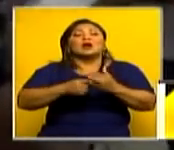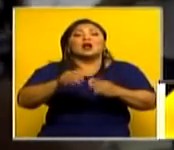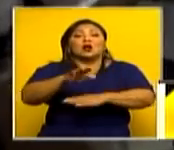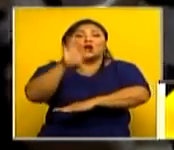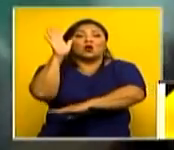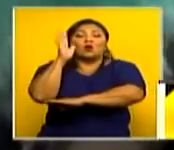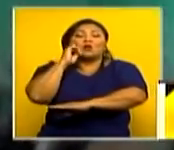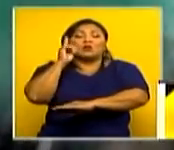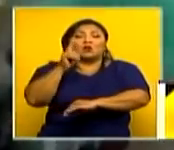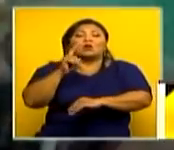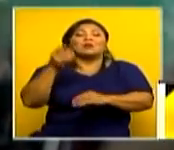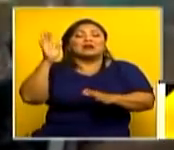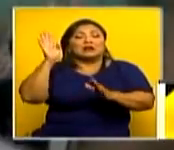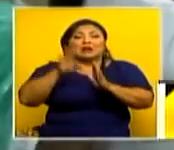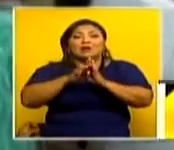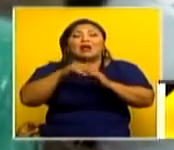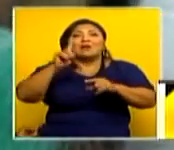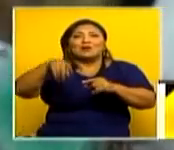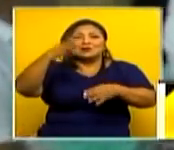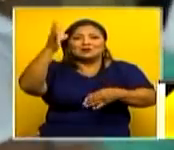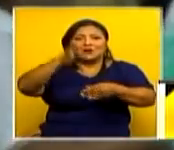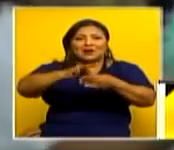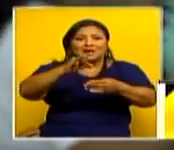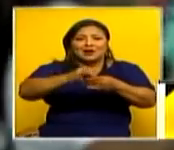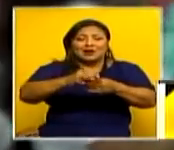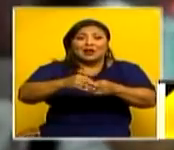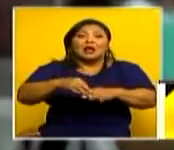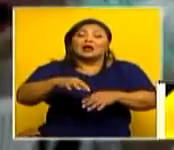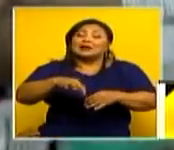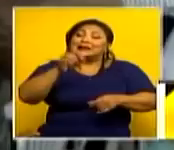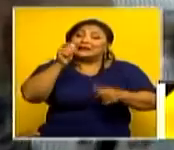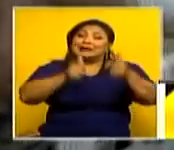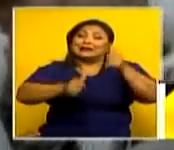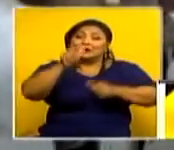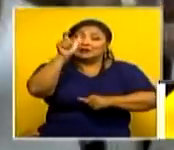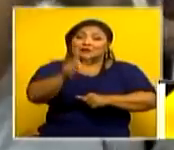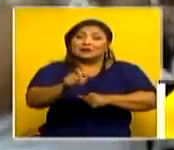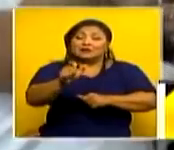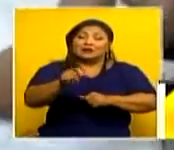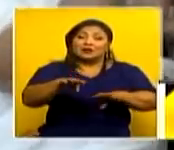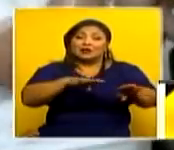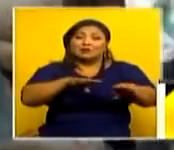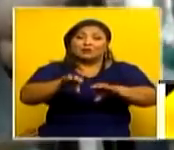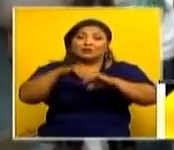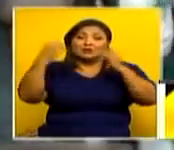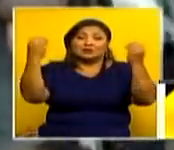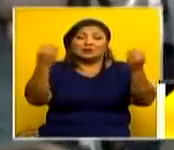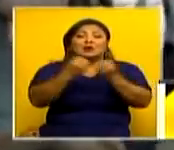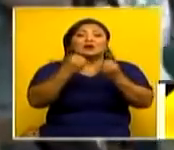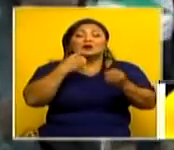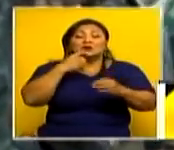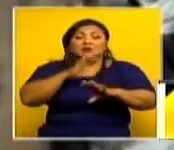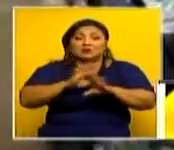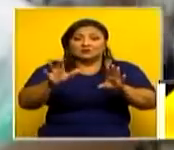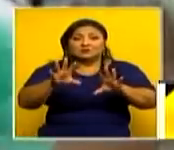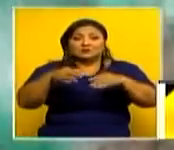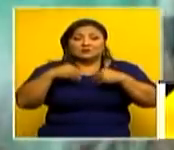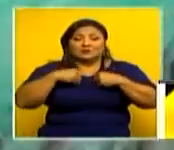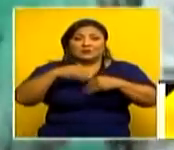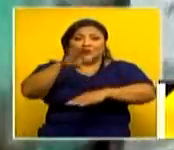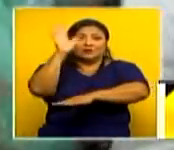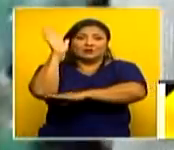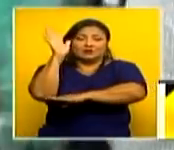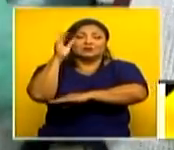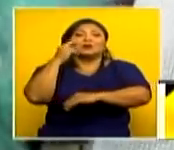de terciar en las próximas elecciones. El candidato agradeció el respaldo de los movimientos sociales y aceptó el compromiso de